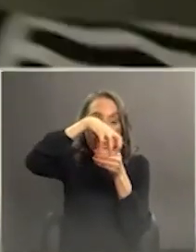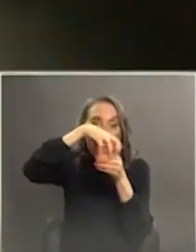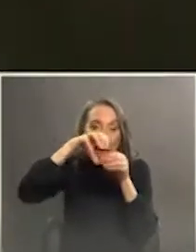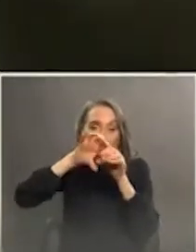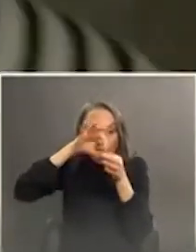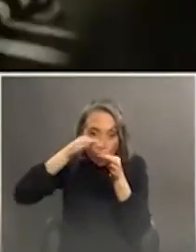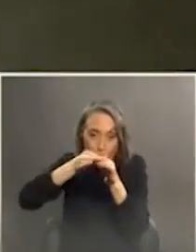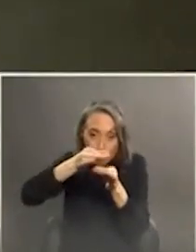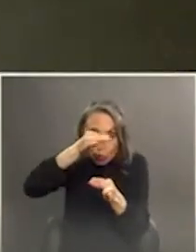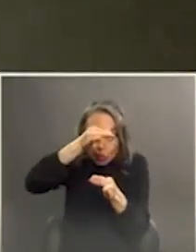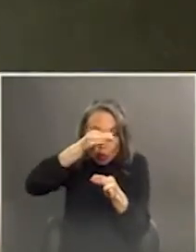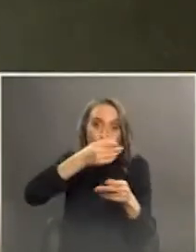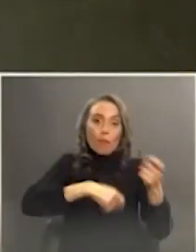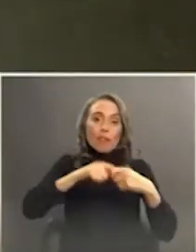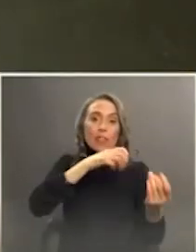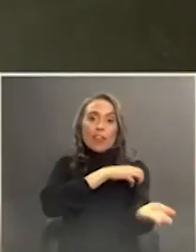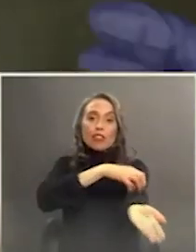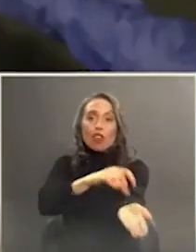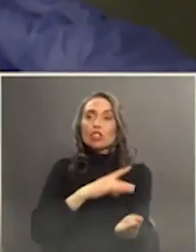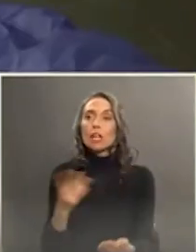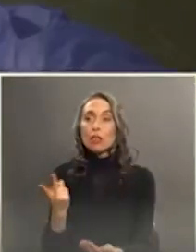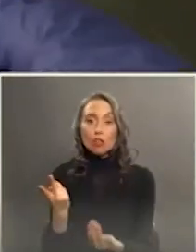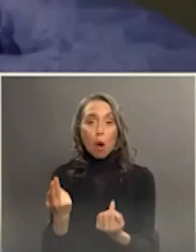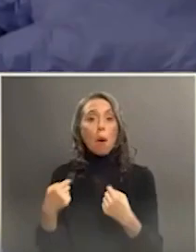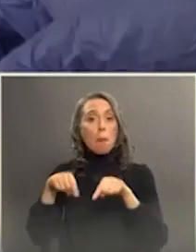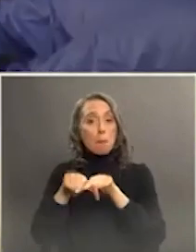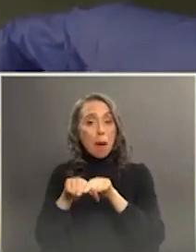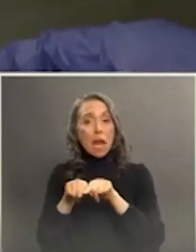Esta pareja nos cuenta cómo lo hizo.